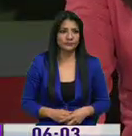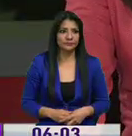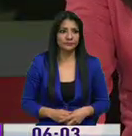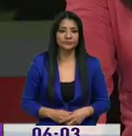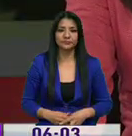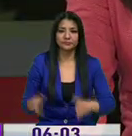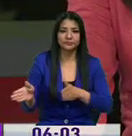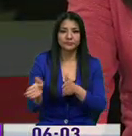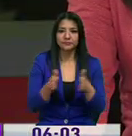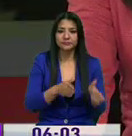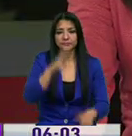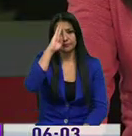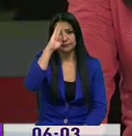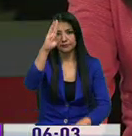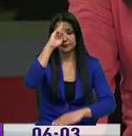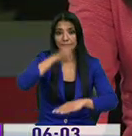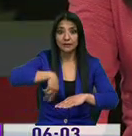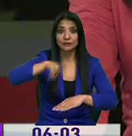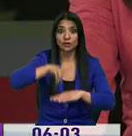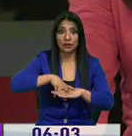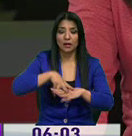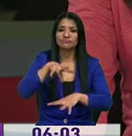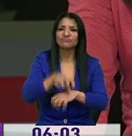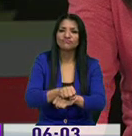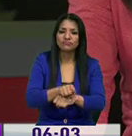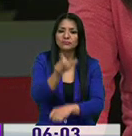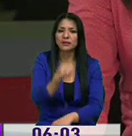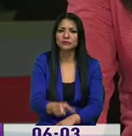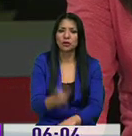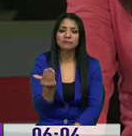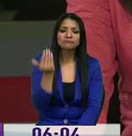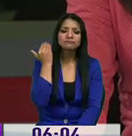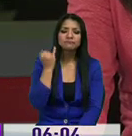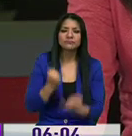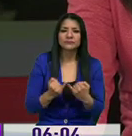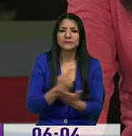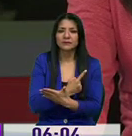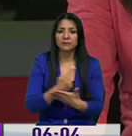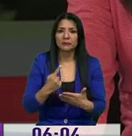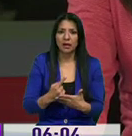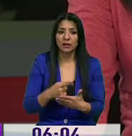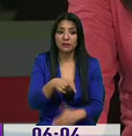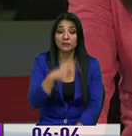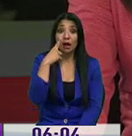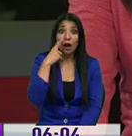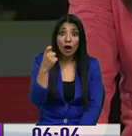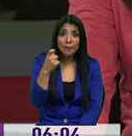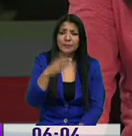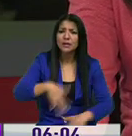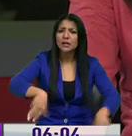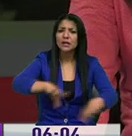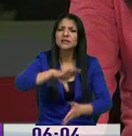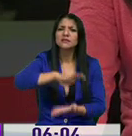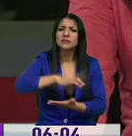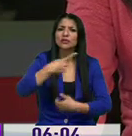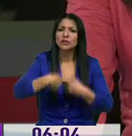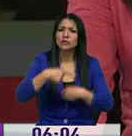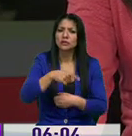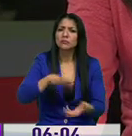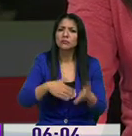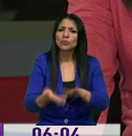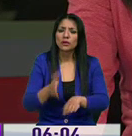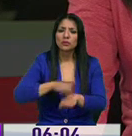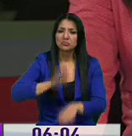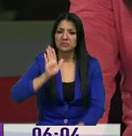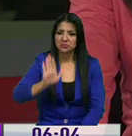en la policía nacional detuvo un hombre de quien se presume el pasado fin de semana mató un hombre en el centro de la capital sobre